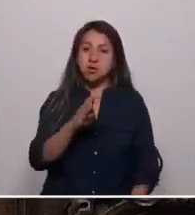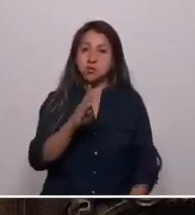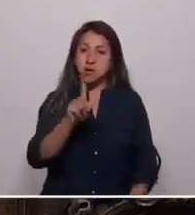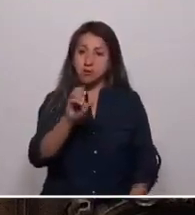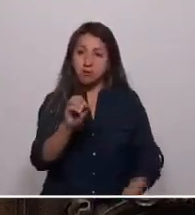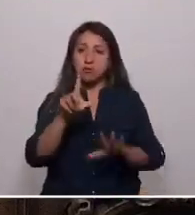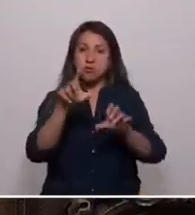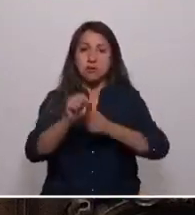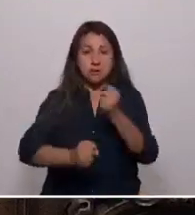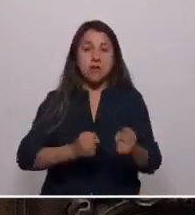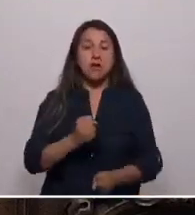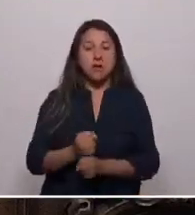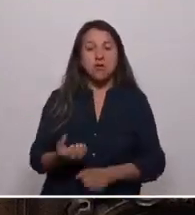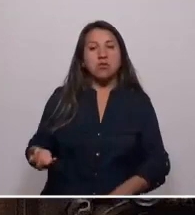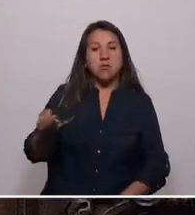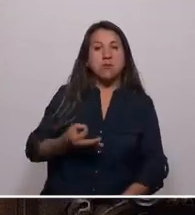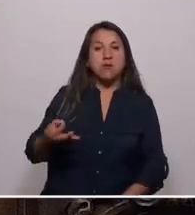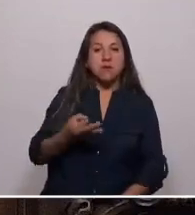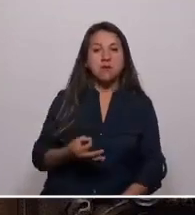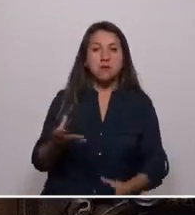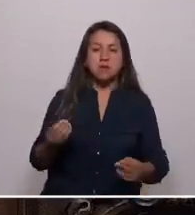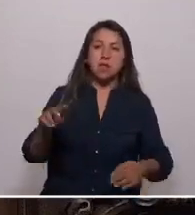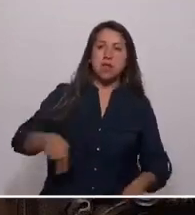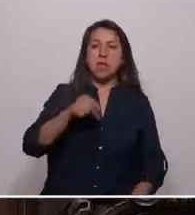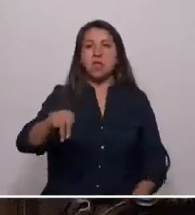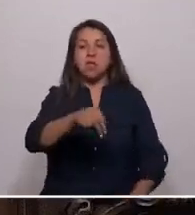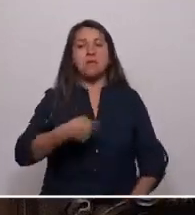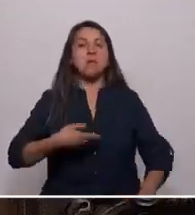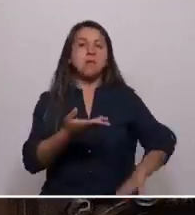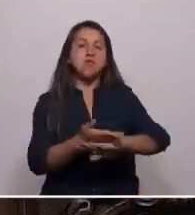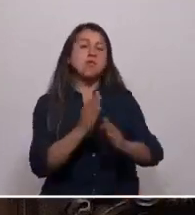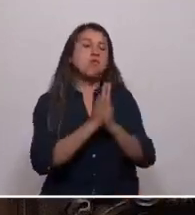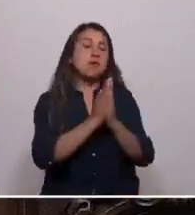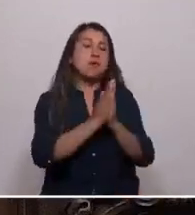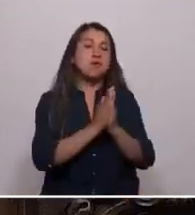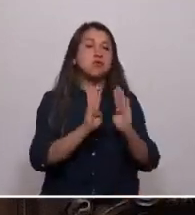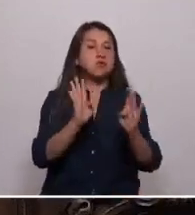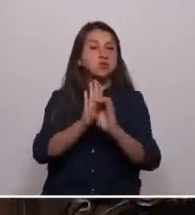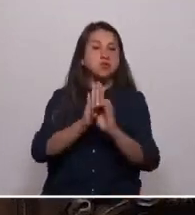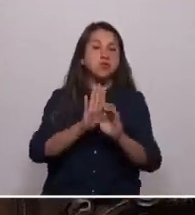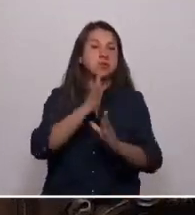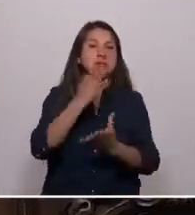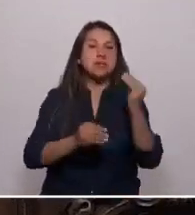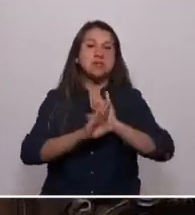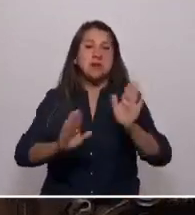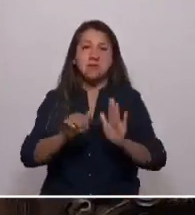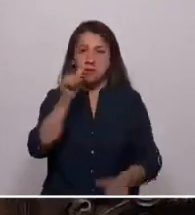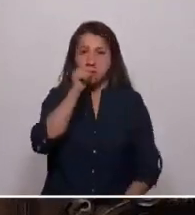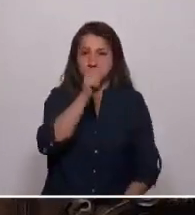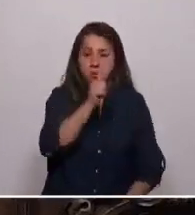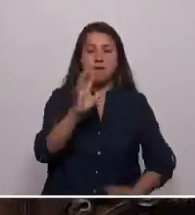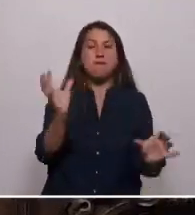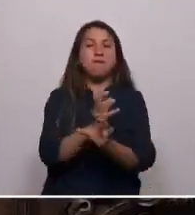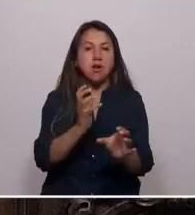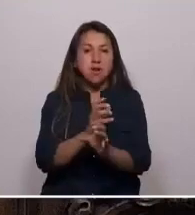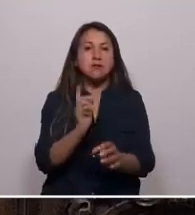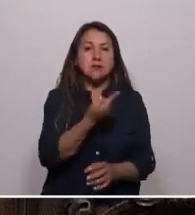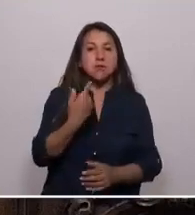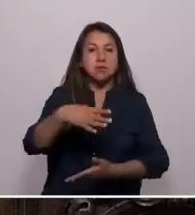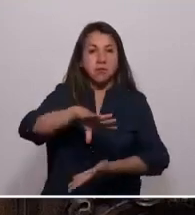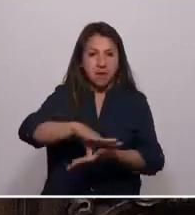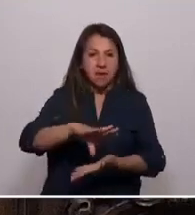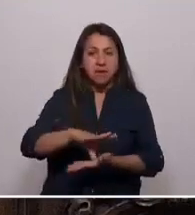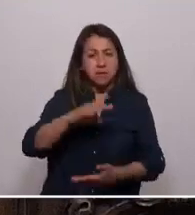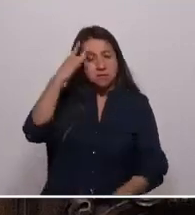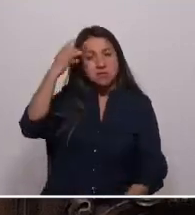7 años, que es muy inquieto y me pidió que a través de la Constitución acabara con las drogas y la violencia en nuestro país. Sé